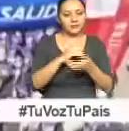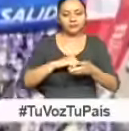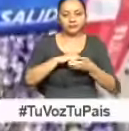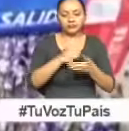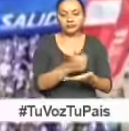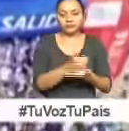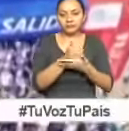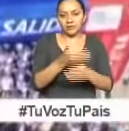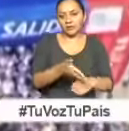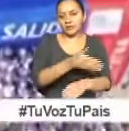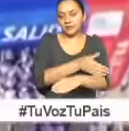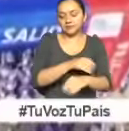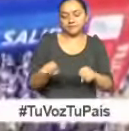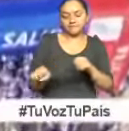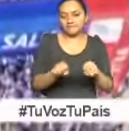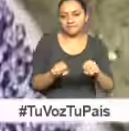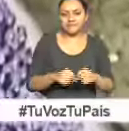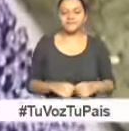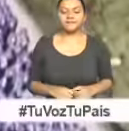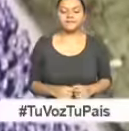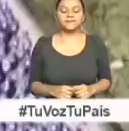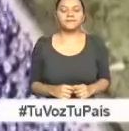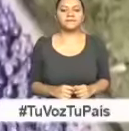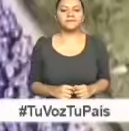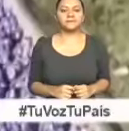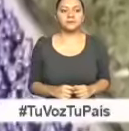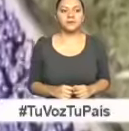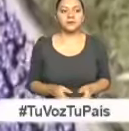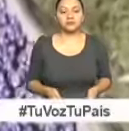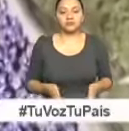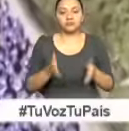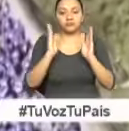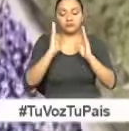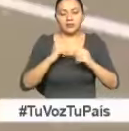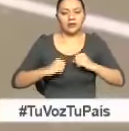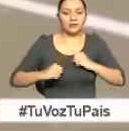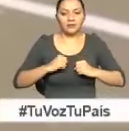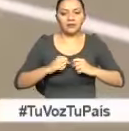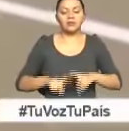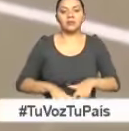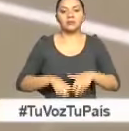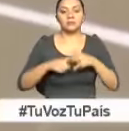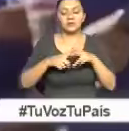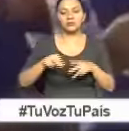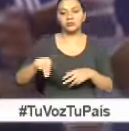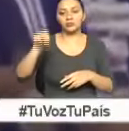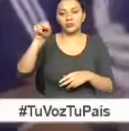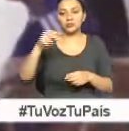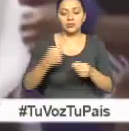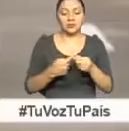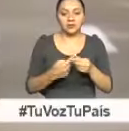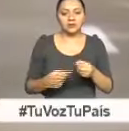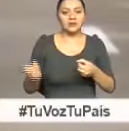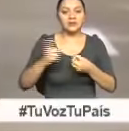pueblo ecuatoriano cuando se suscitó el terremoto. El recorrido de esta carrera iniciará al norte de Quito y las